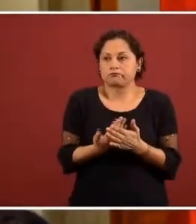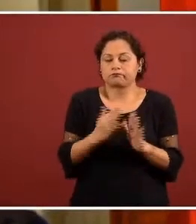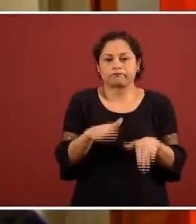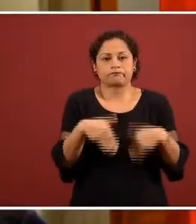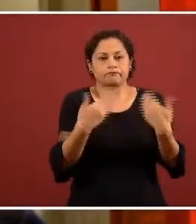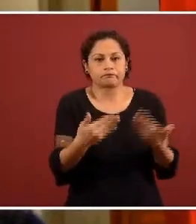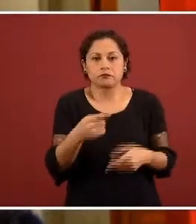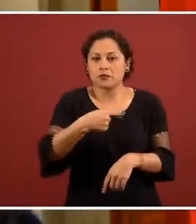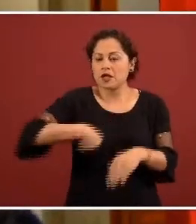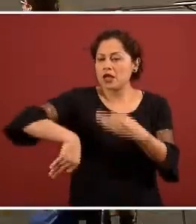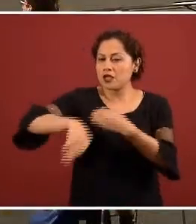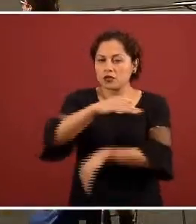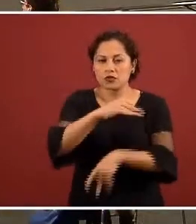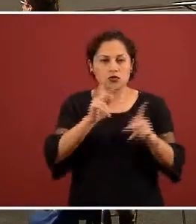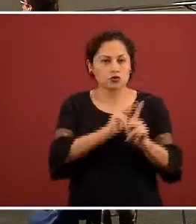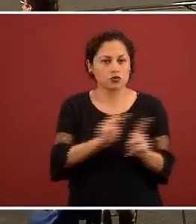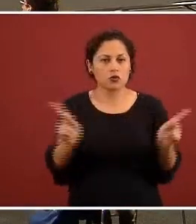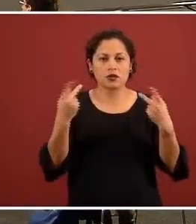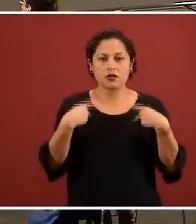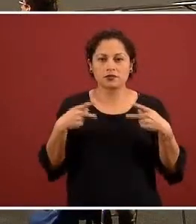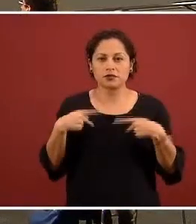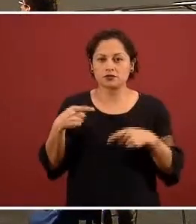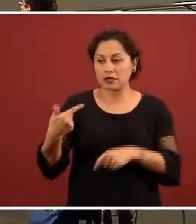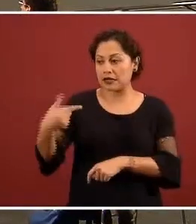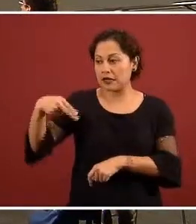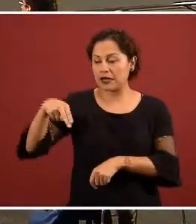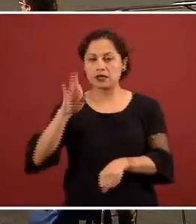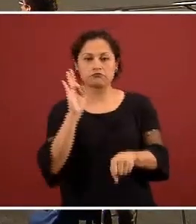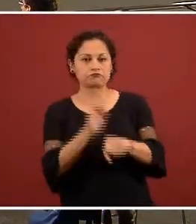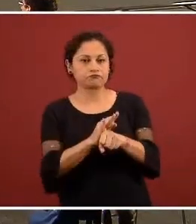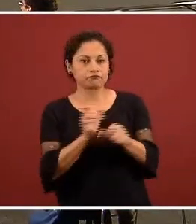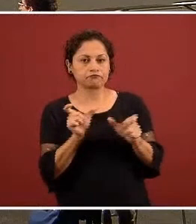estamos atendiendo. La siguiente, por favor.